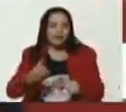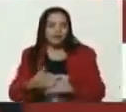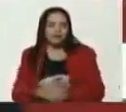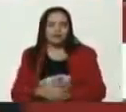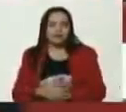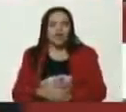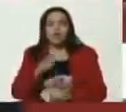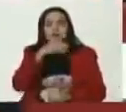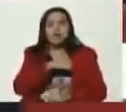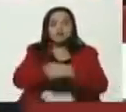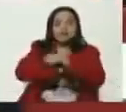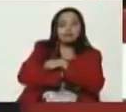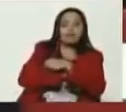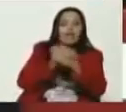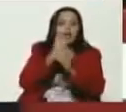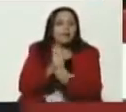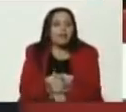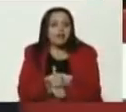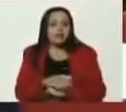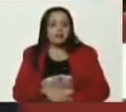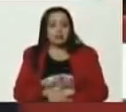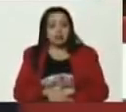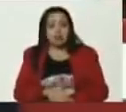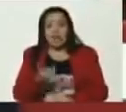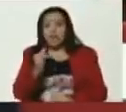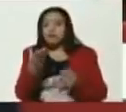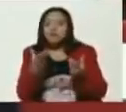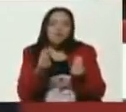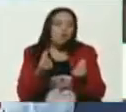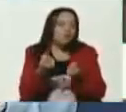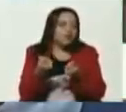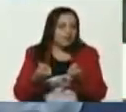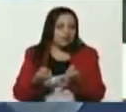brazos cruzados. Tienen aparatos. Tienen mucha plata,